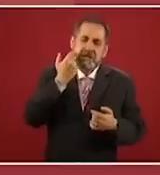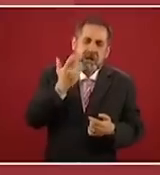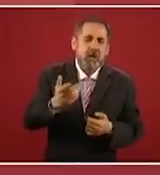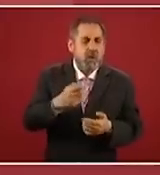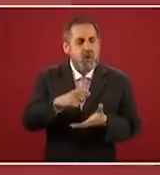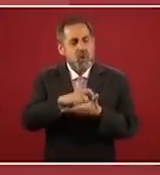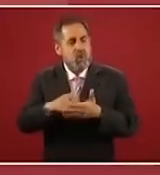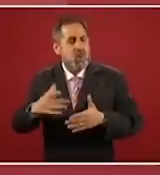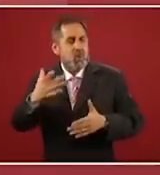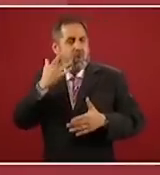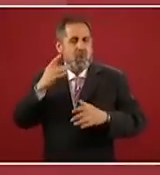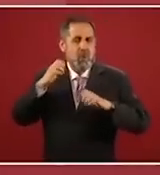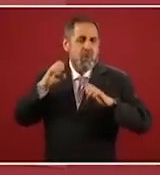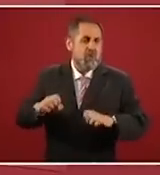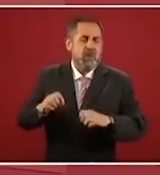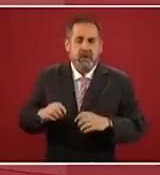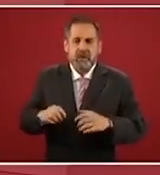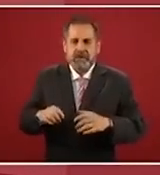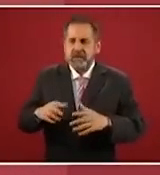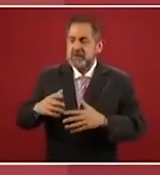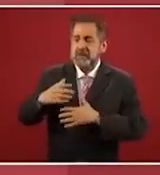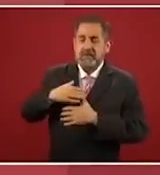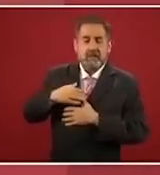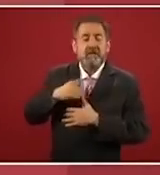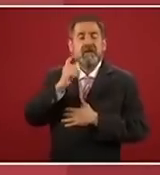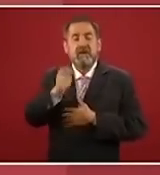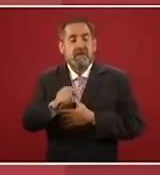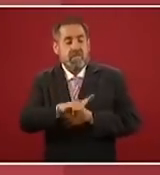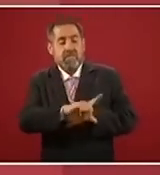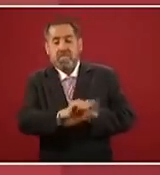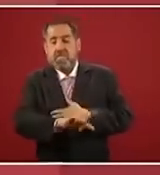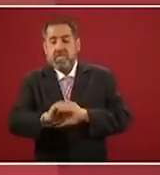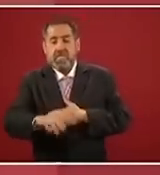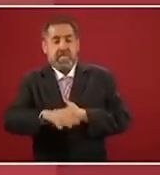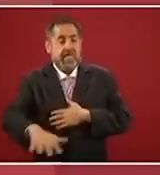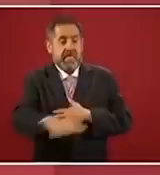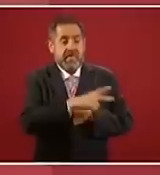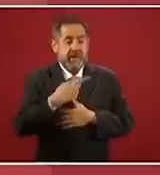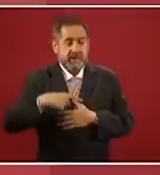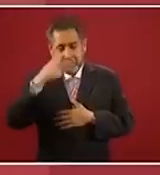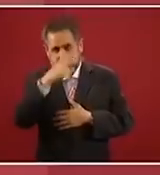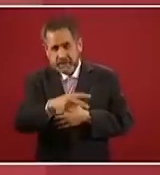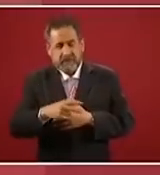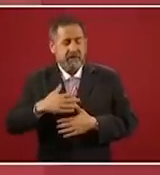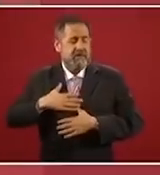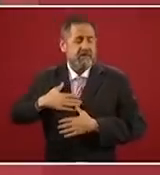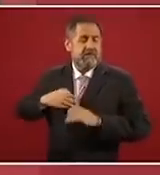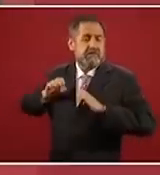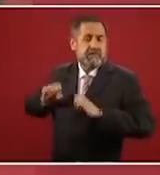a ofender de esa manera al pueblo de México.